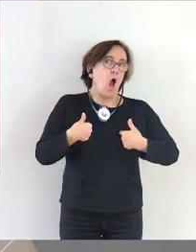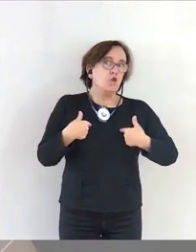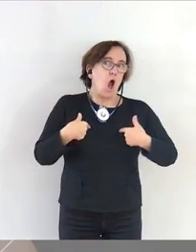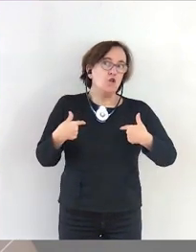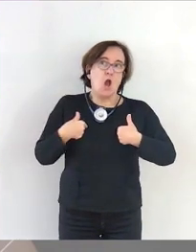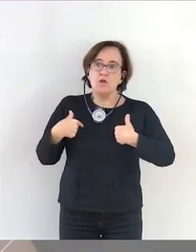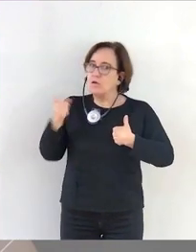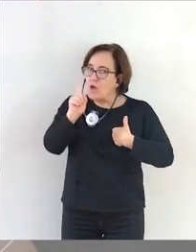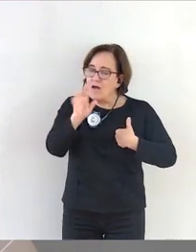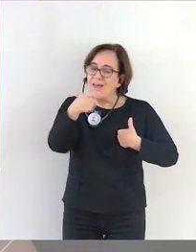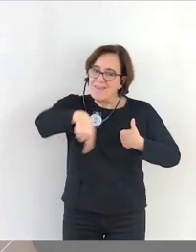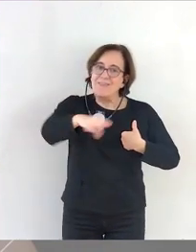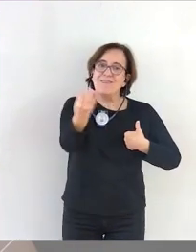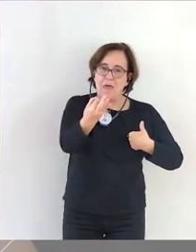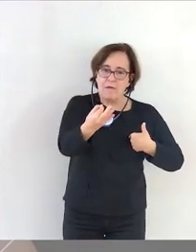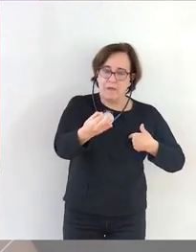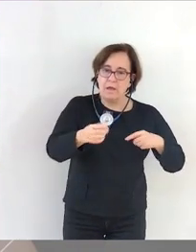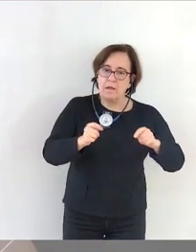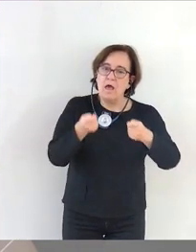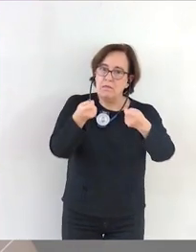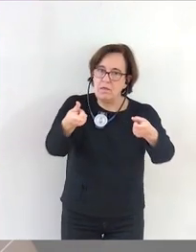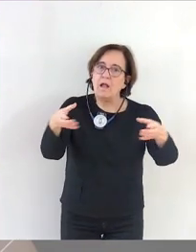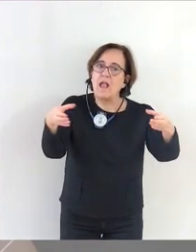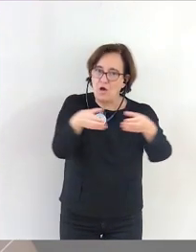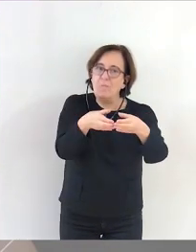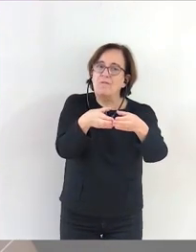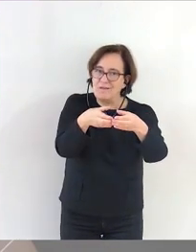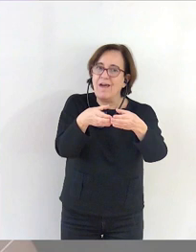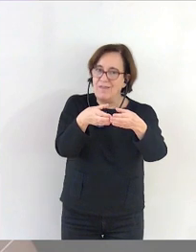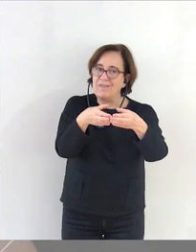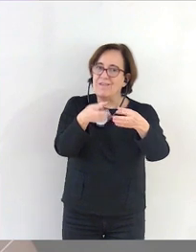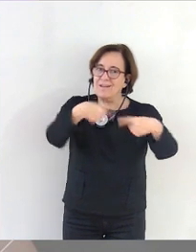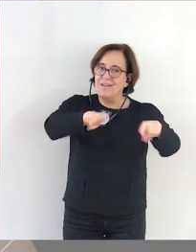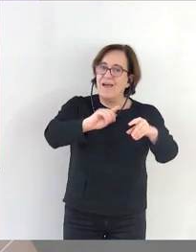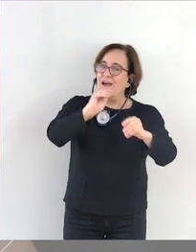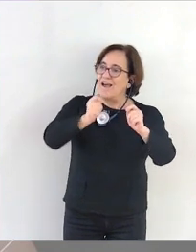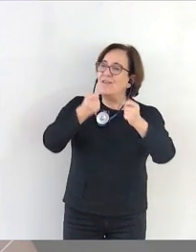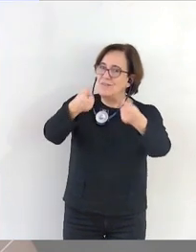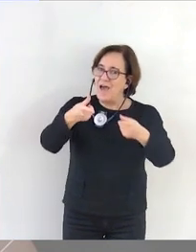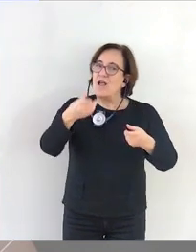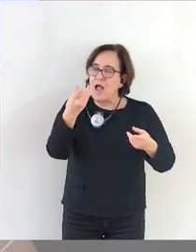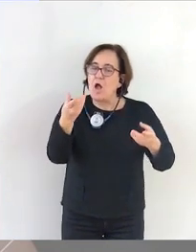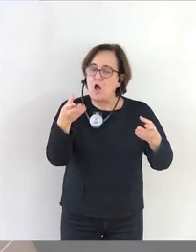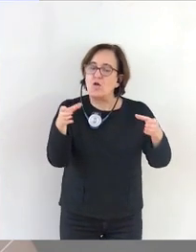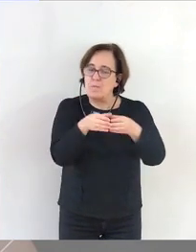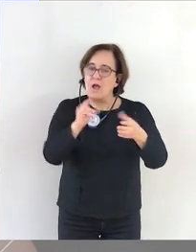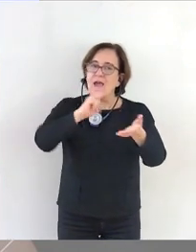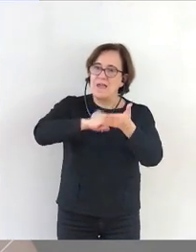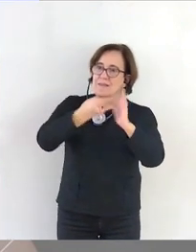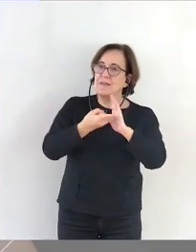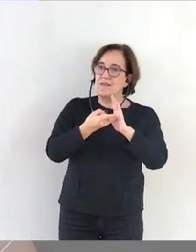que ellos devolver a la comunidad lo que les ha dado la comunidad el sistema